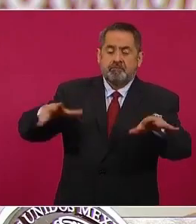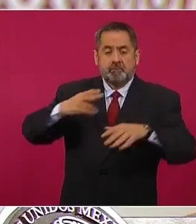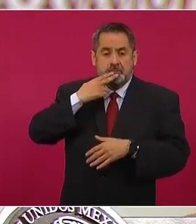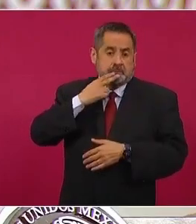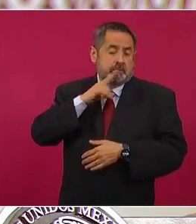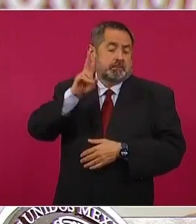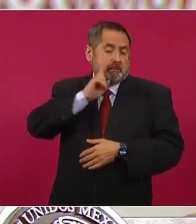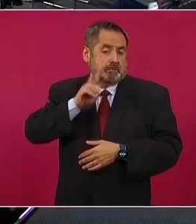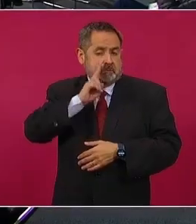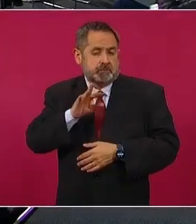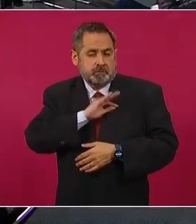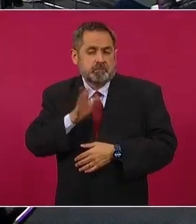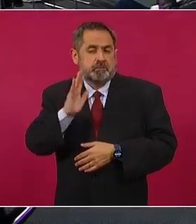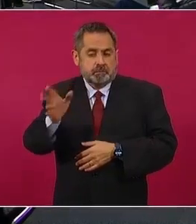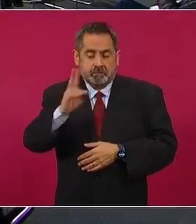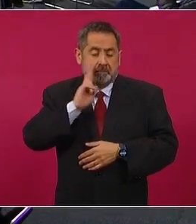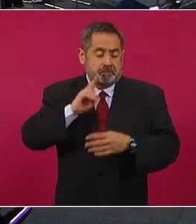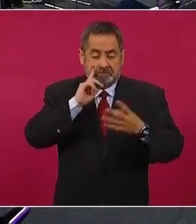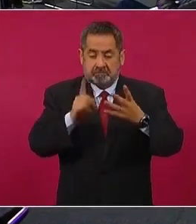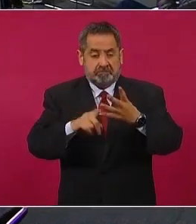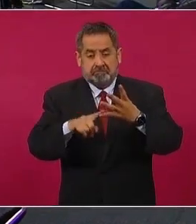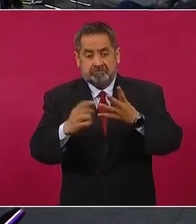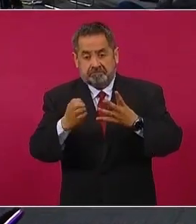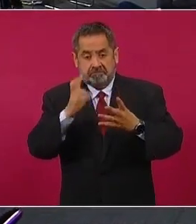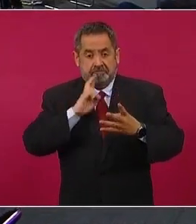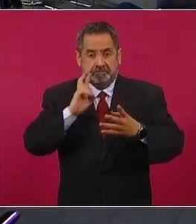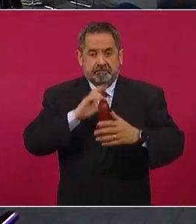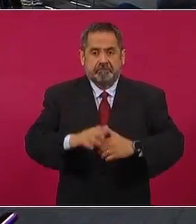última semana de enero.